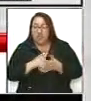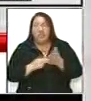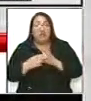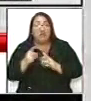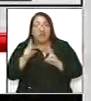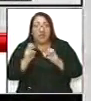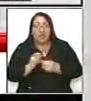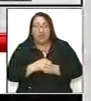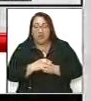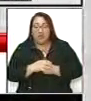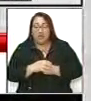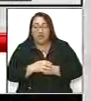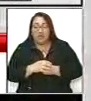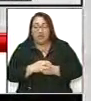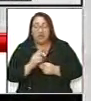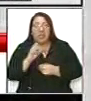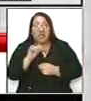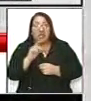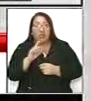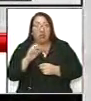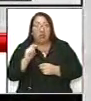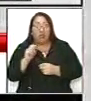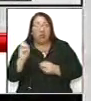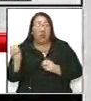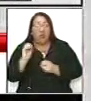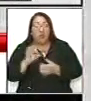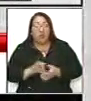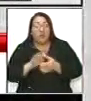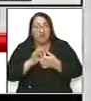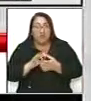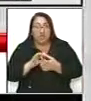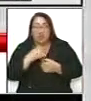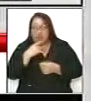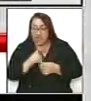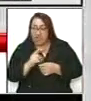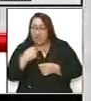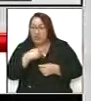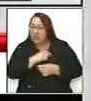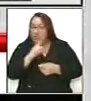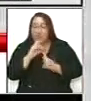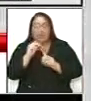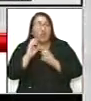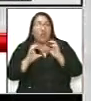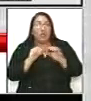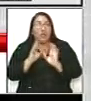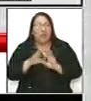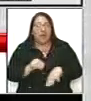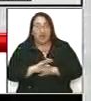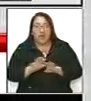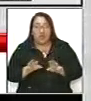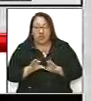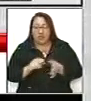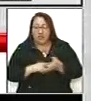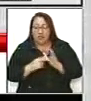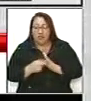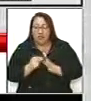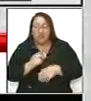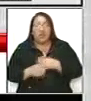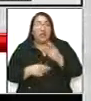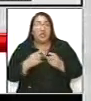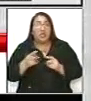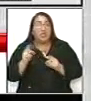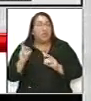este caso? En el caso del indulto razonado o especial, ¿no es cierto?, no estamos hablando de un discurso regular, corresponde entonces declarar